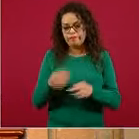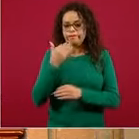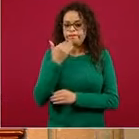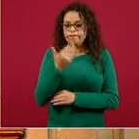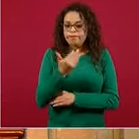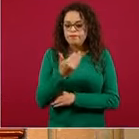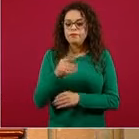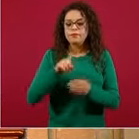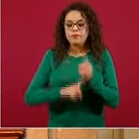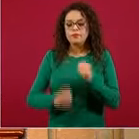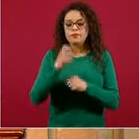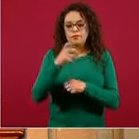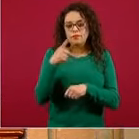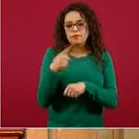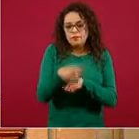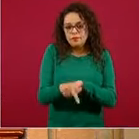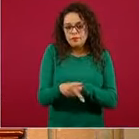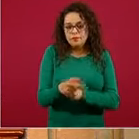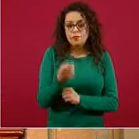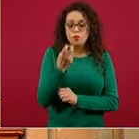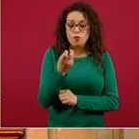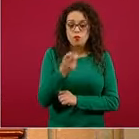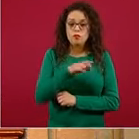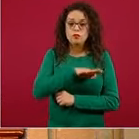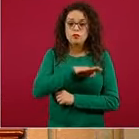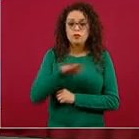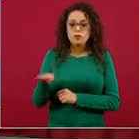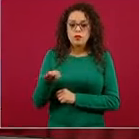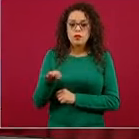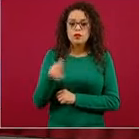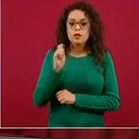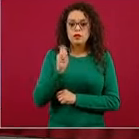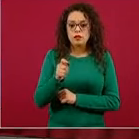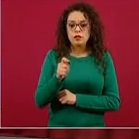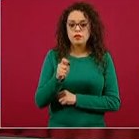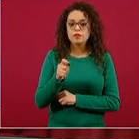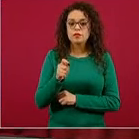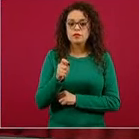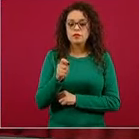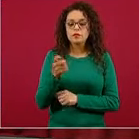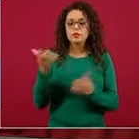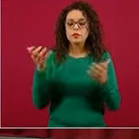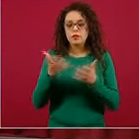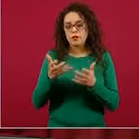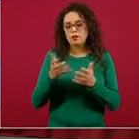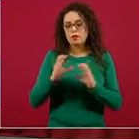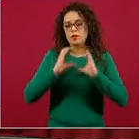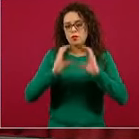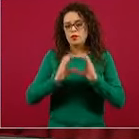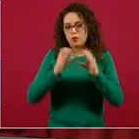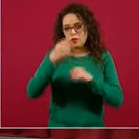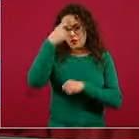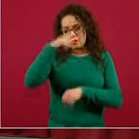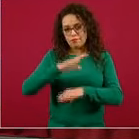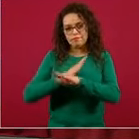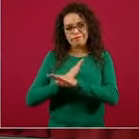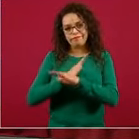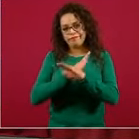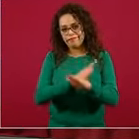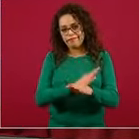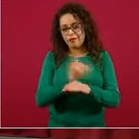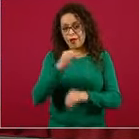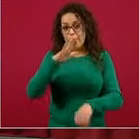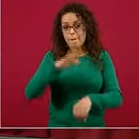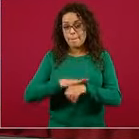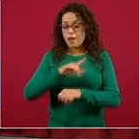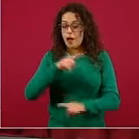a este riesgo y por lo tanto poder entonces implementar las medidas preventivas, sobre todo aquellas que van orientadas